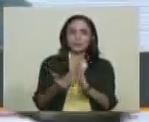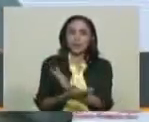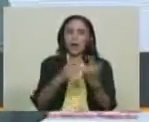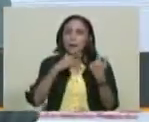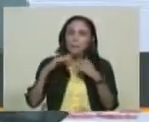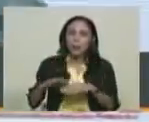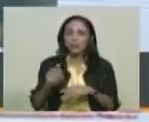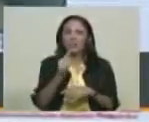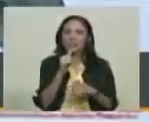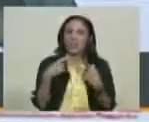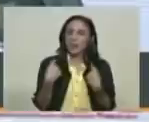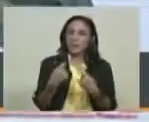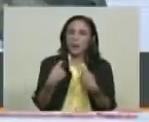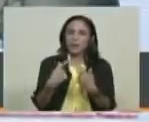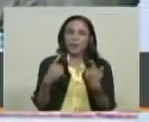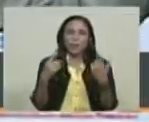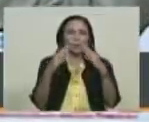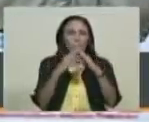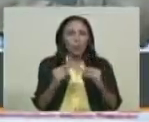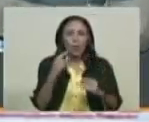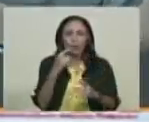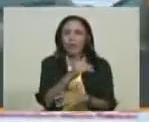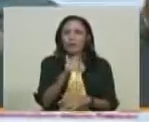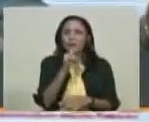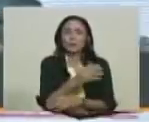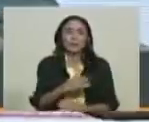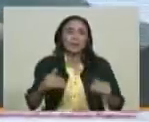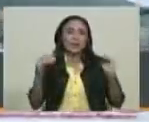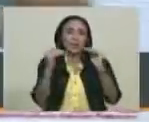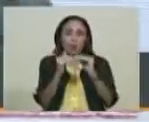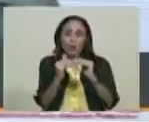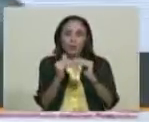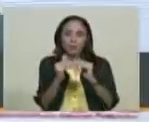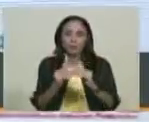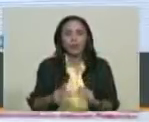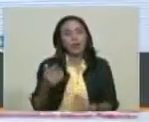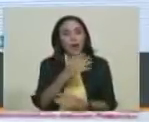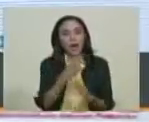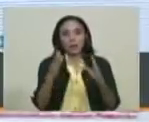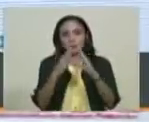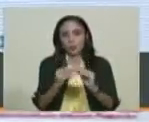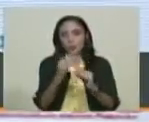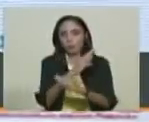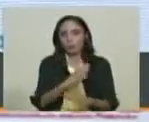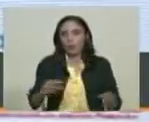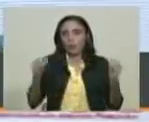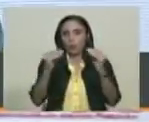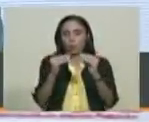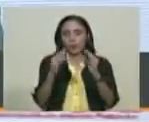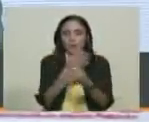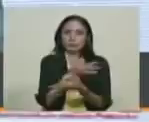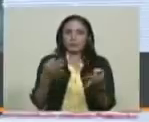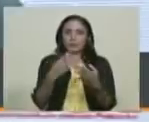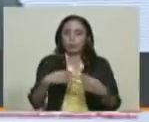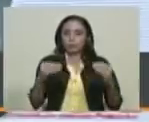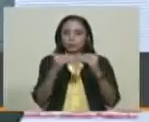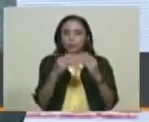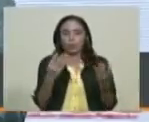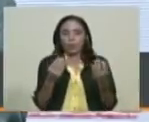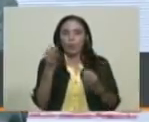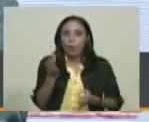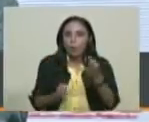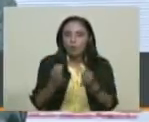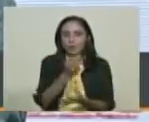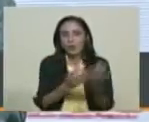los financistas. Todos por partes, y la suma de la parte da un todo orgánico al proceso judicial